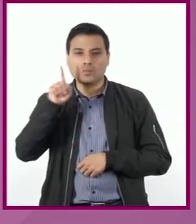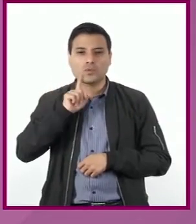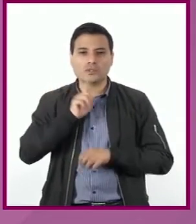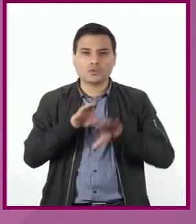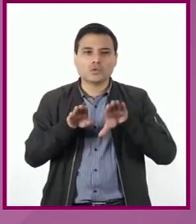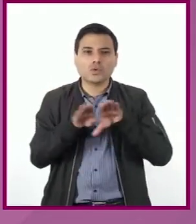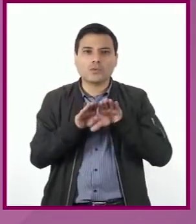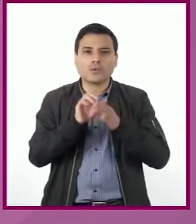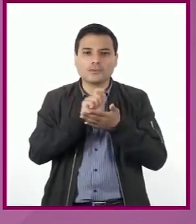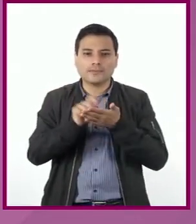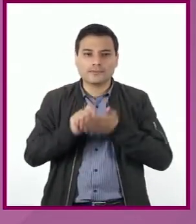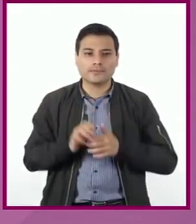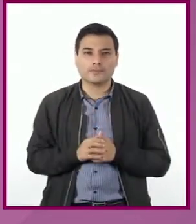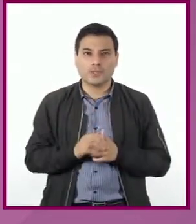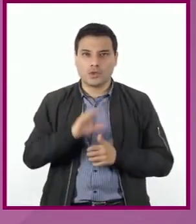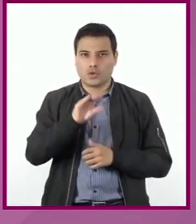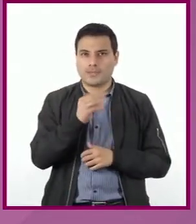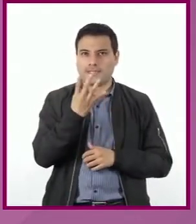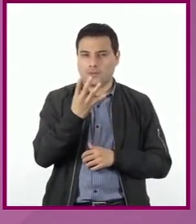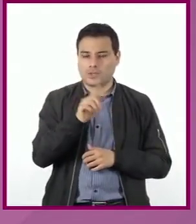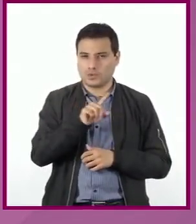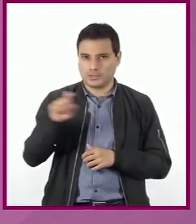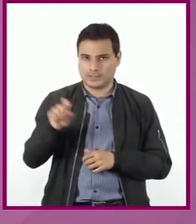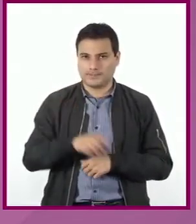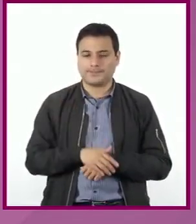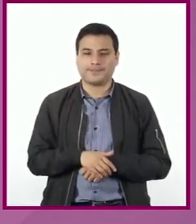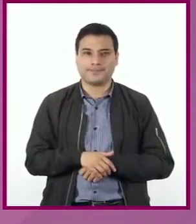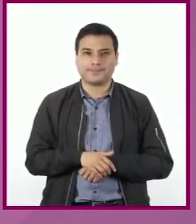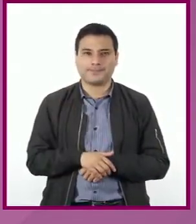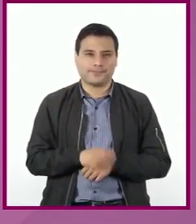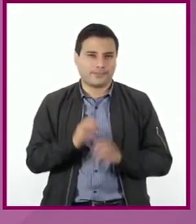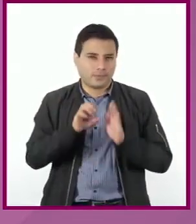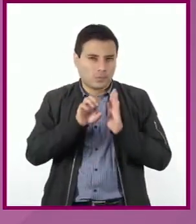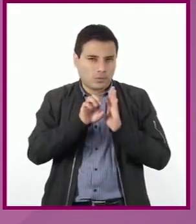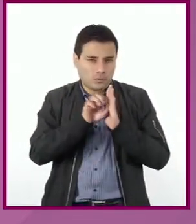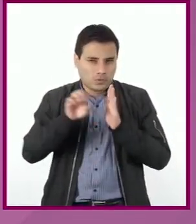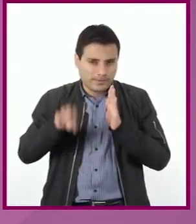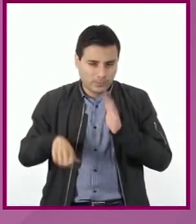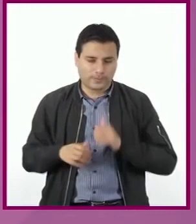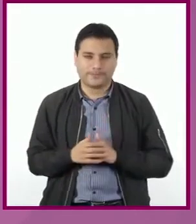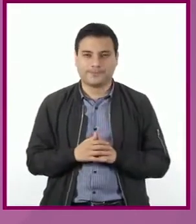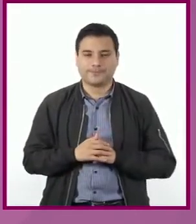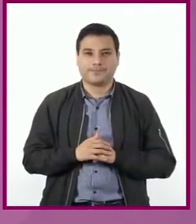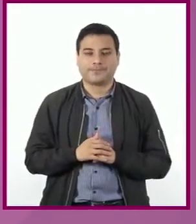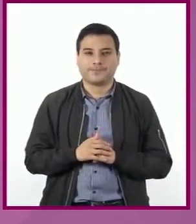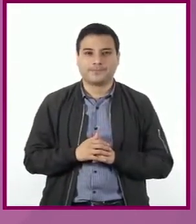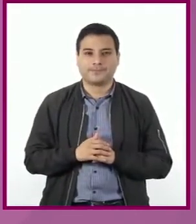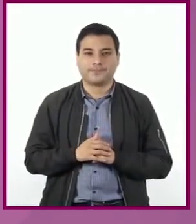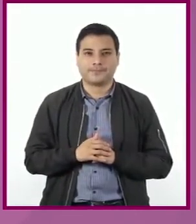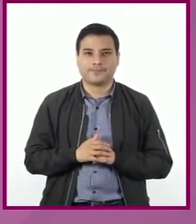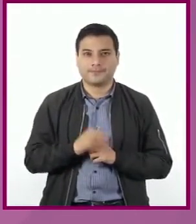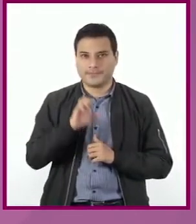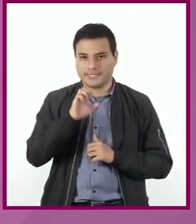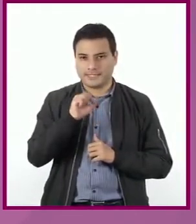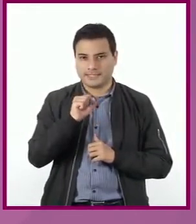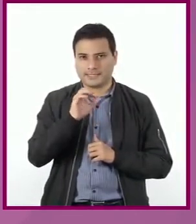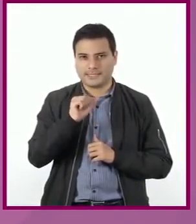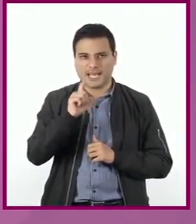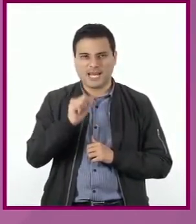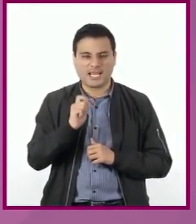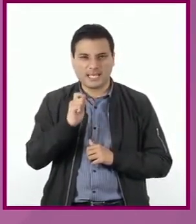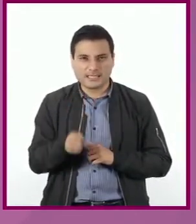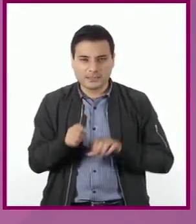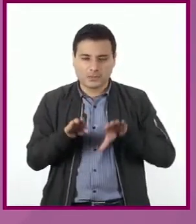fracción 94 centésimos. Por ejemplo, la escala es una razón entre la distancia de dos